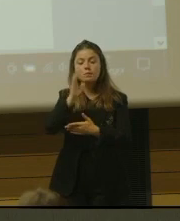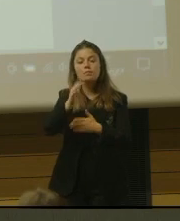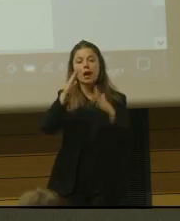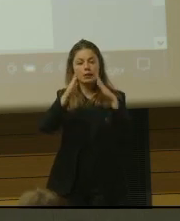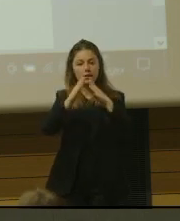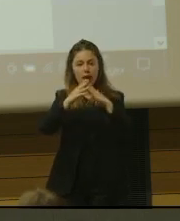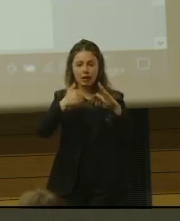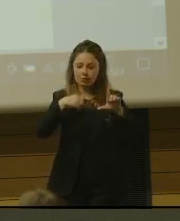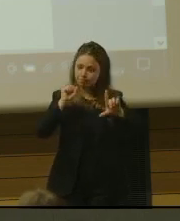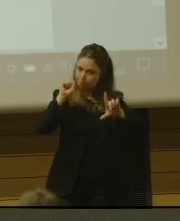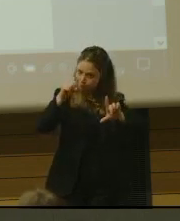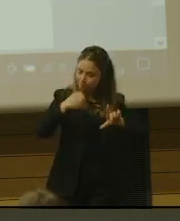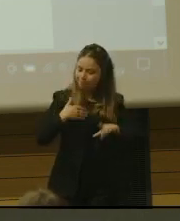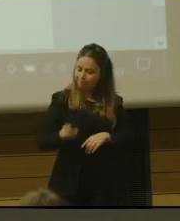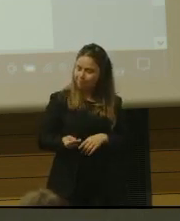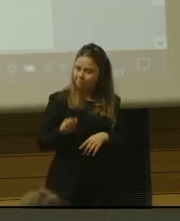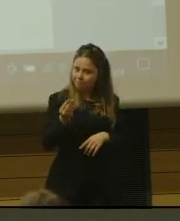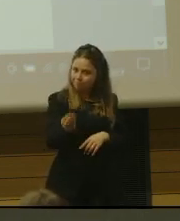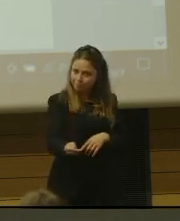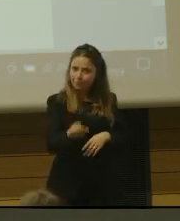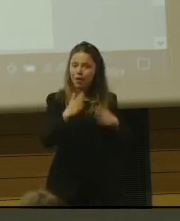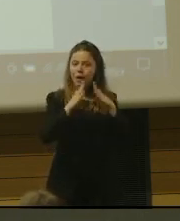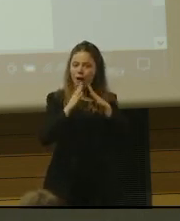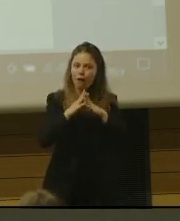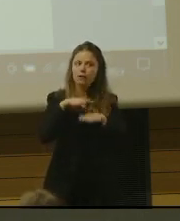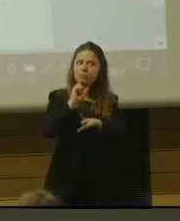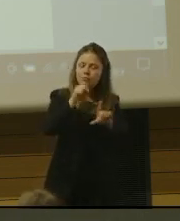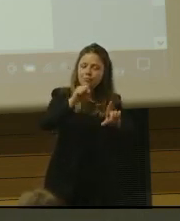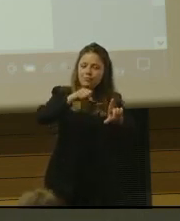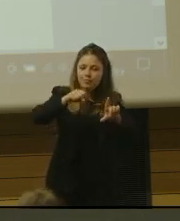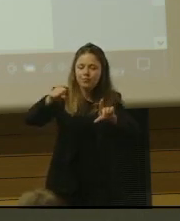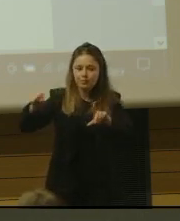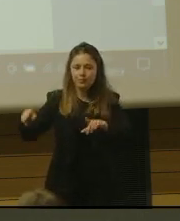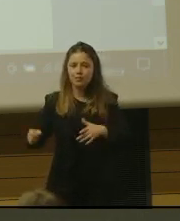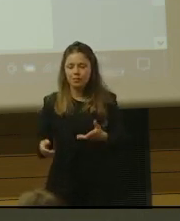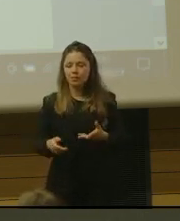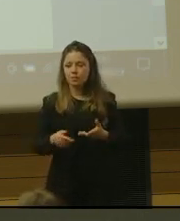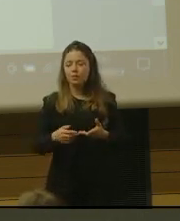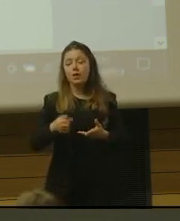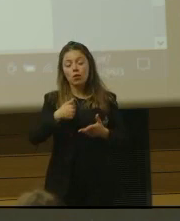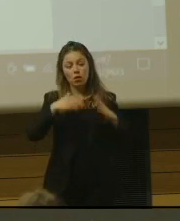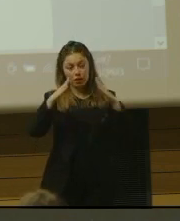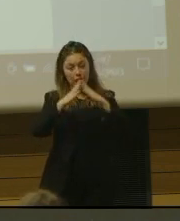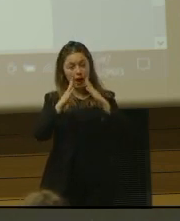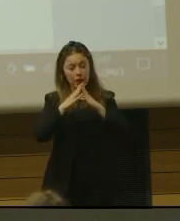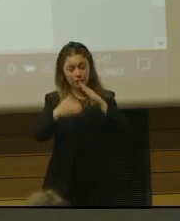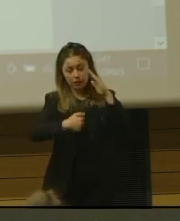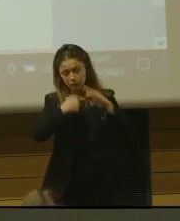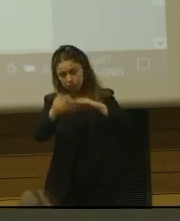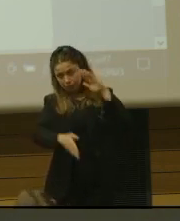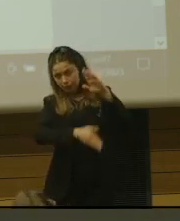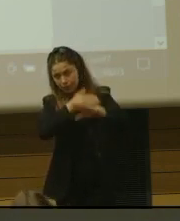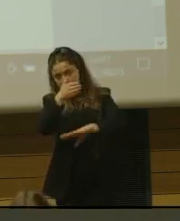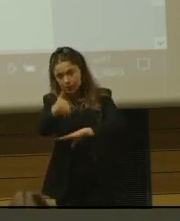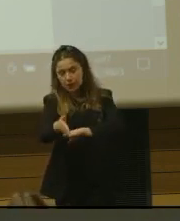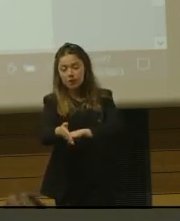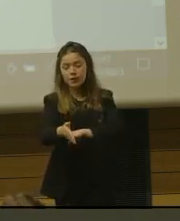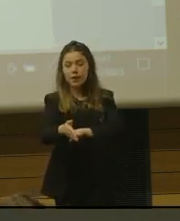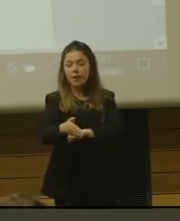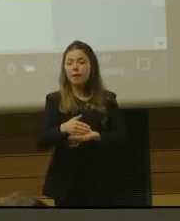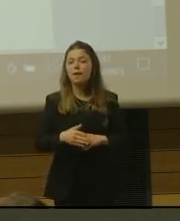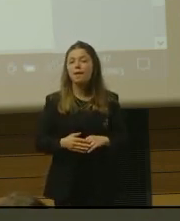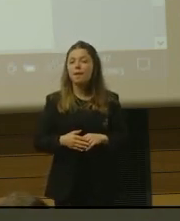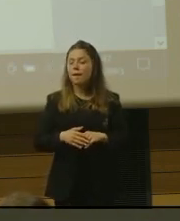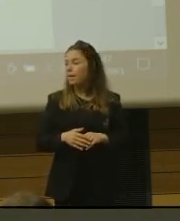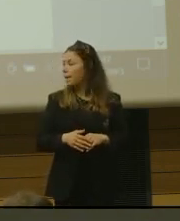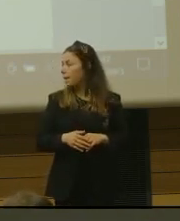casas, íbamos casa por casa entregando y tal folletos. Yo recuerdo una de las cosas que me